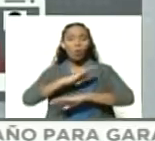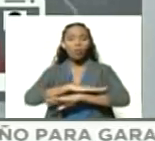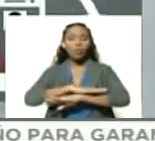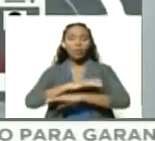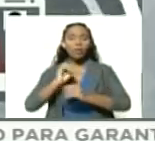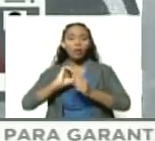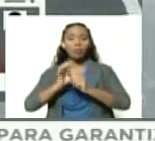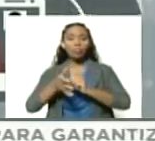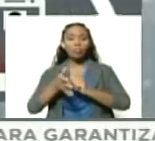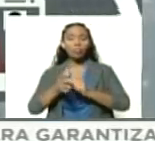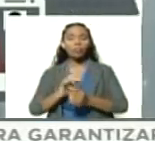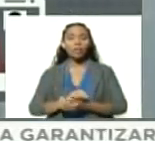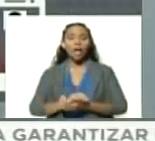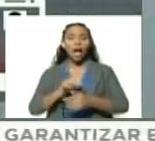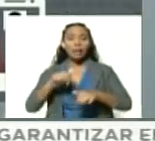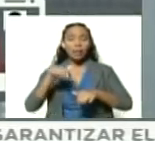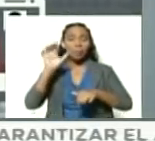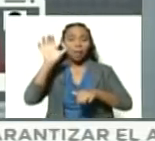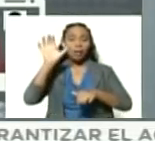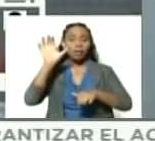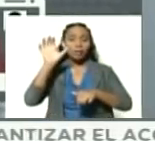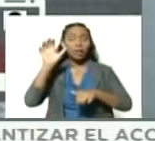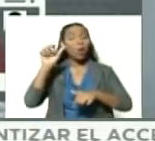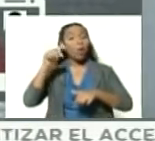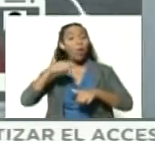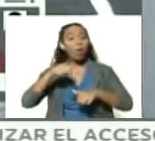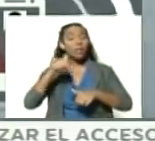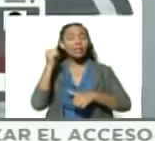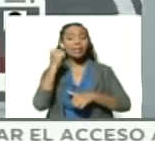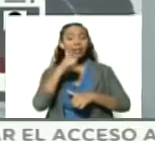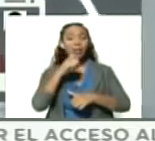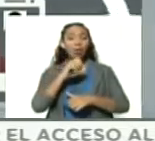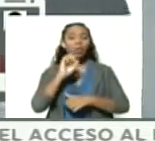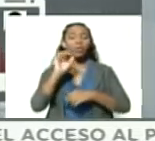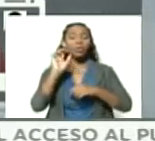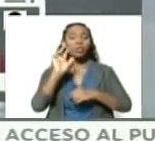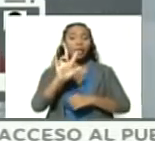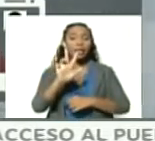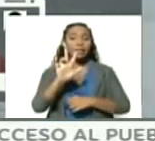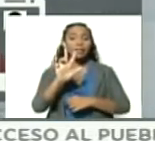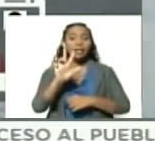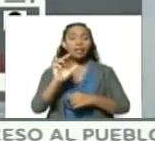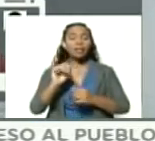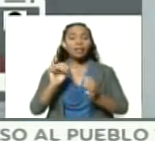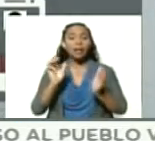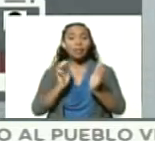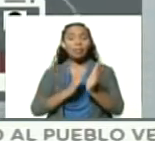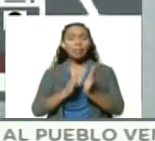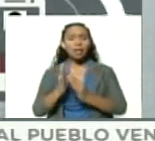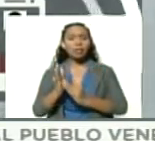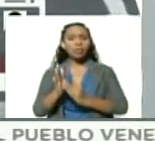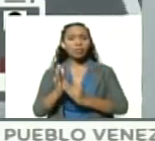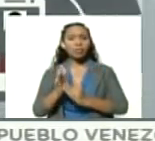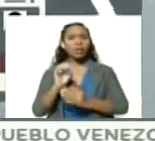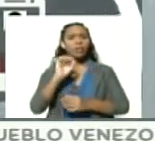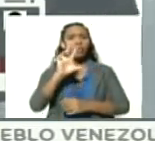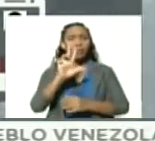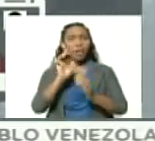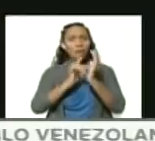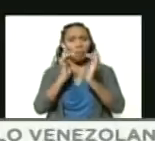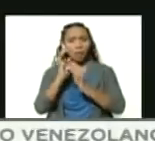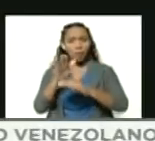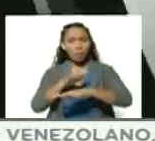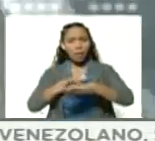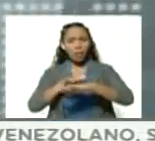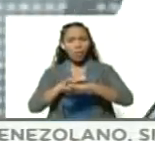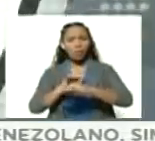del COVID-19 en nuestro país. Hoy es sábado 3 de marzo, sábado santo, 3 de abril, perdón, sábado